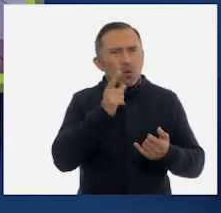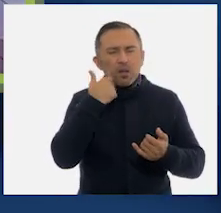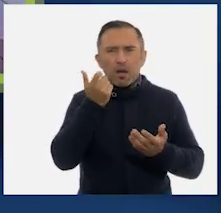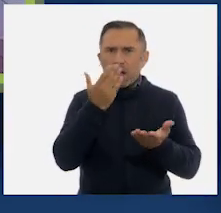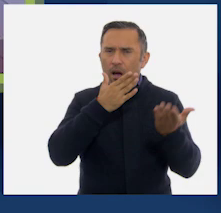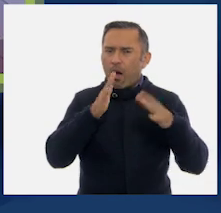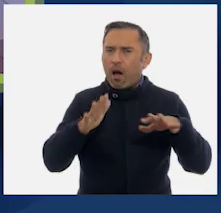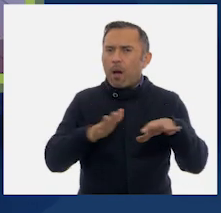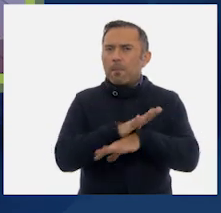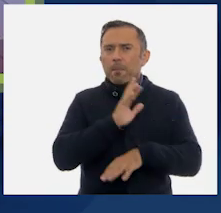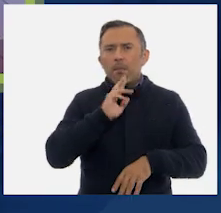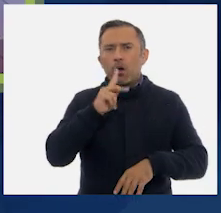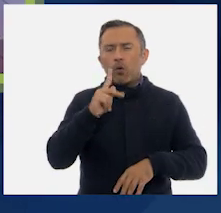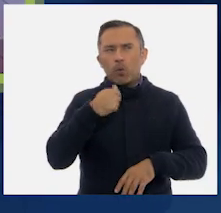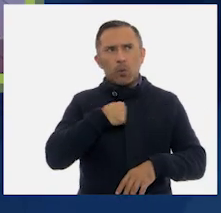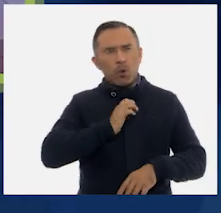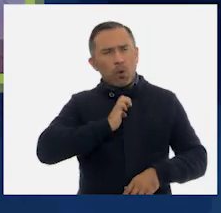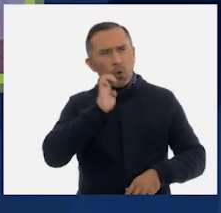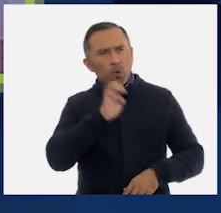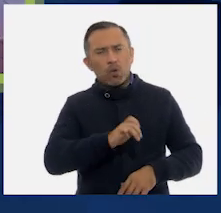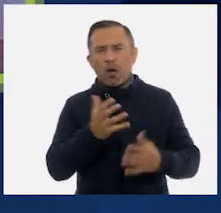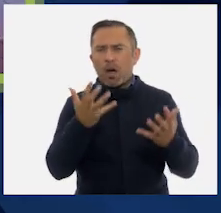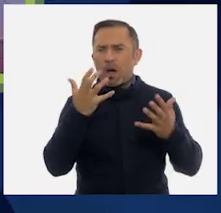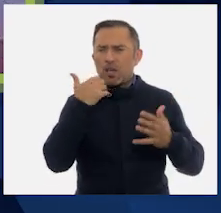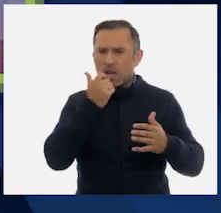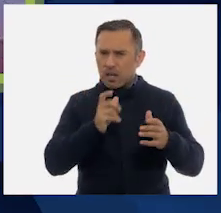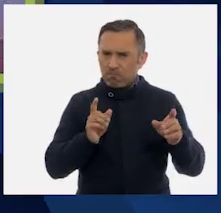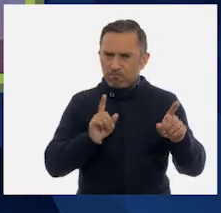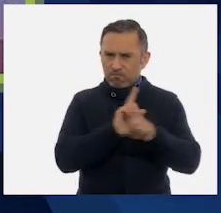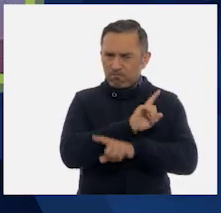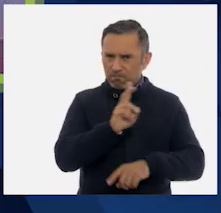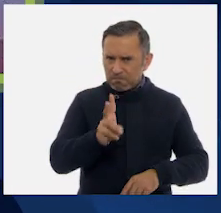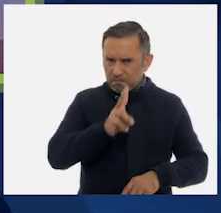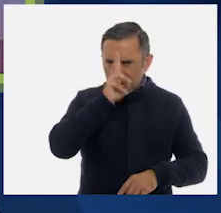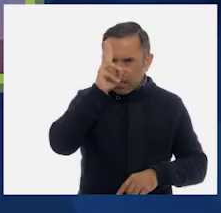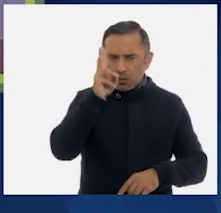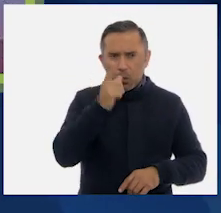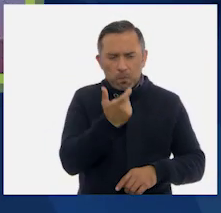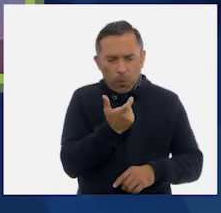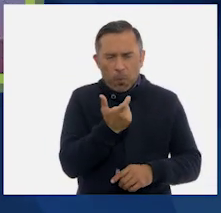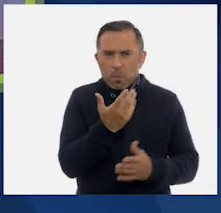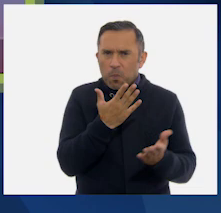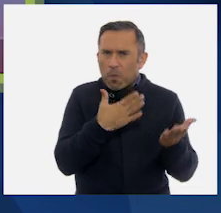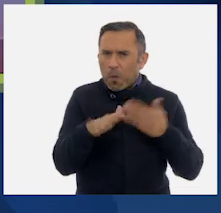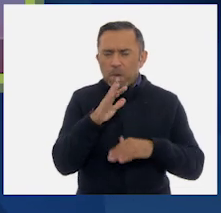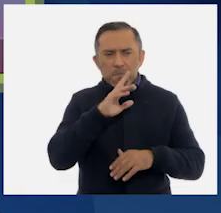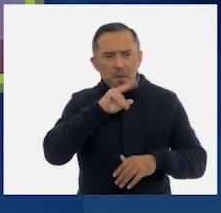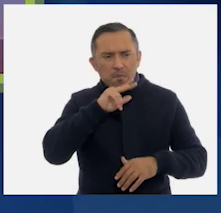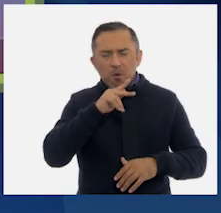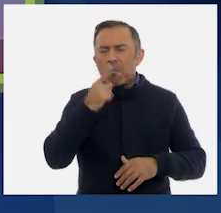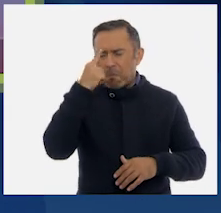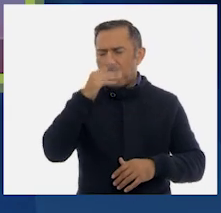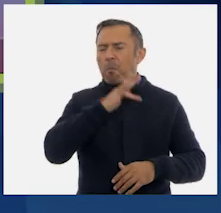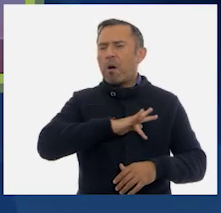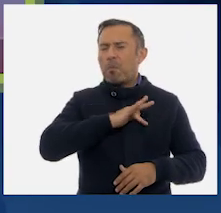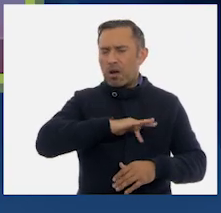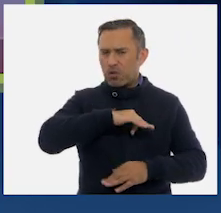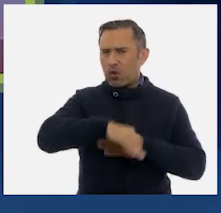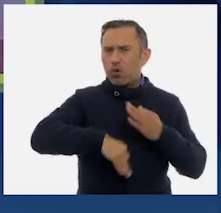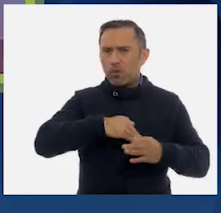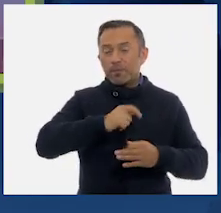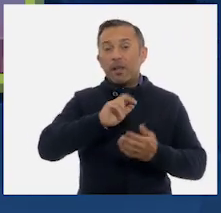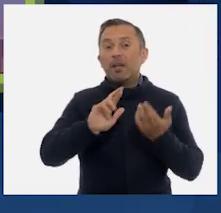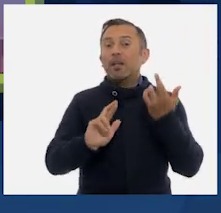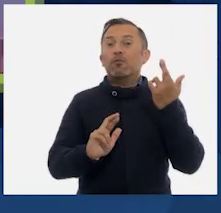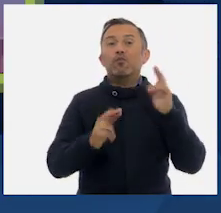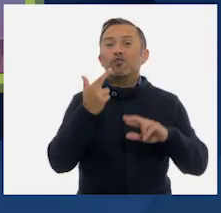deseos de venganza, sus anhelos de mejoramiento económico, todo creían poderlo satisfacer. La revolución. La sonoridad